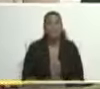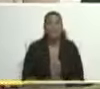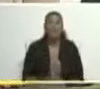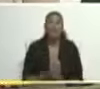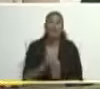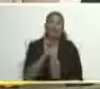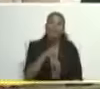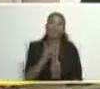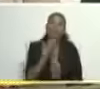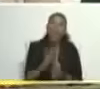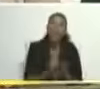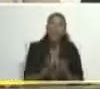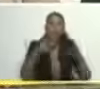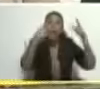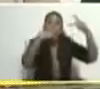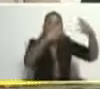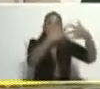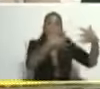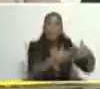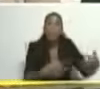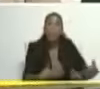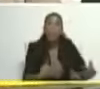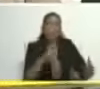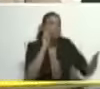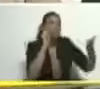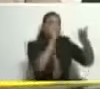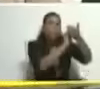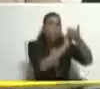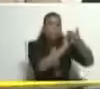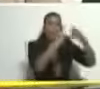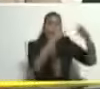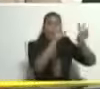Agradezco los párrafos de la declaración que se refieren